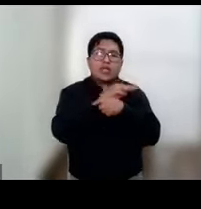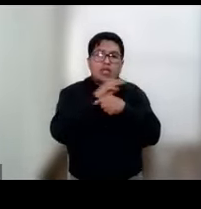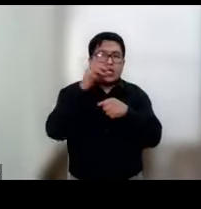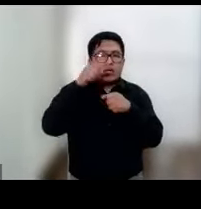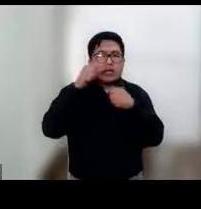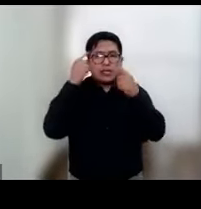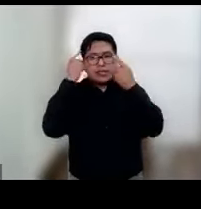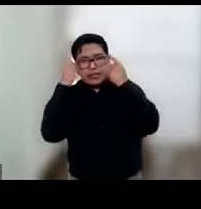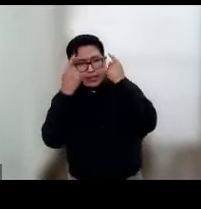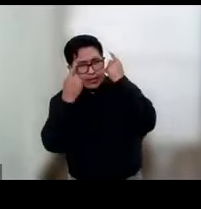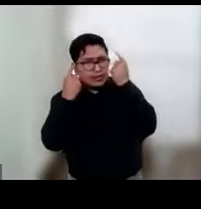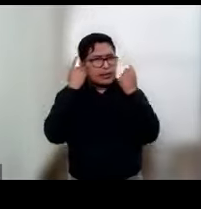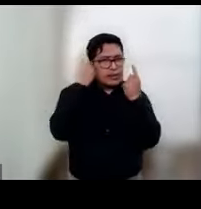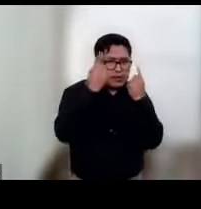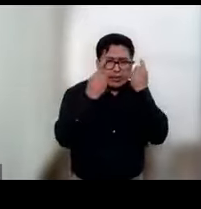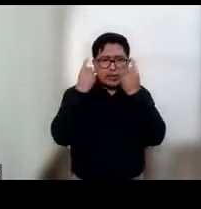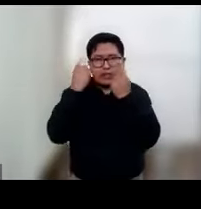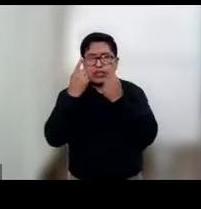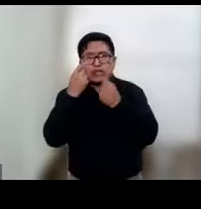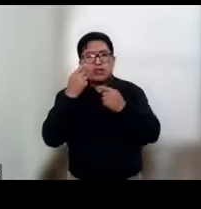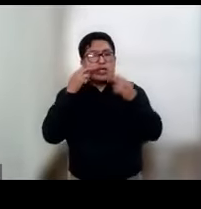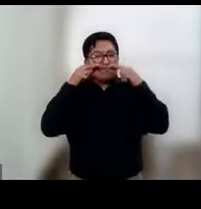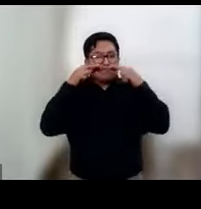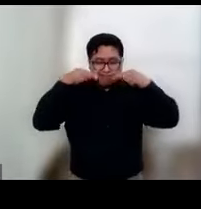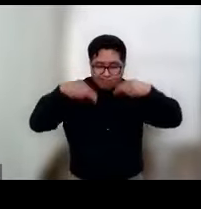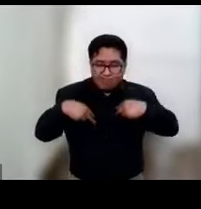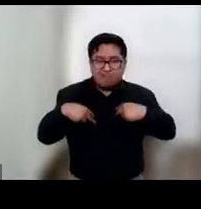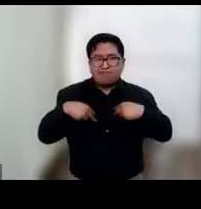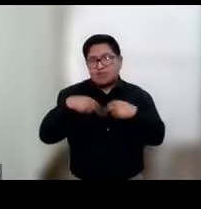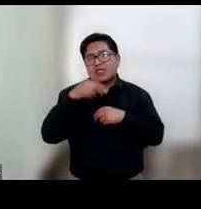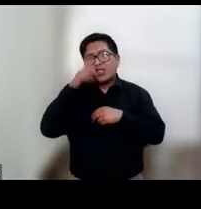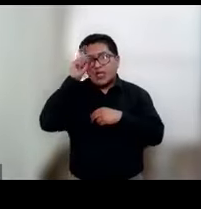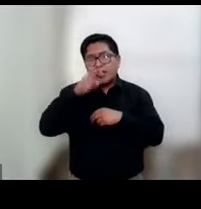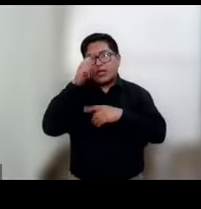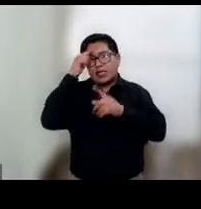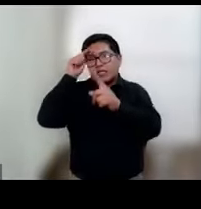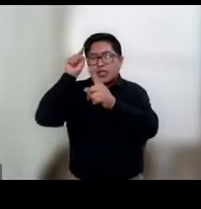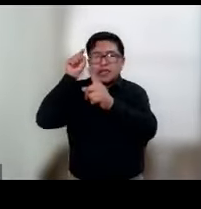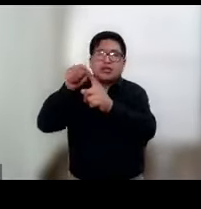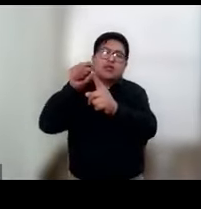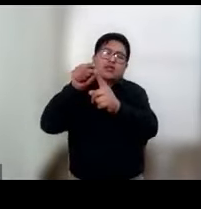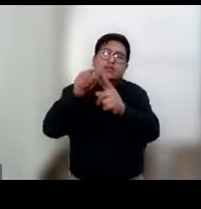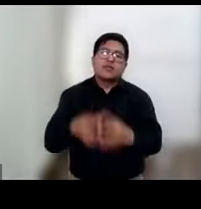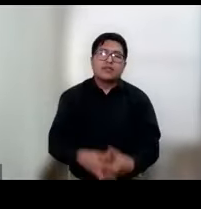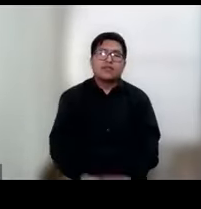capacidades institucionales nos limitan a veces a priorizar de esa manera